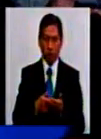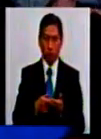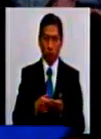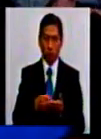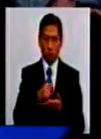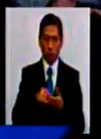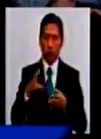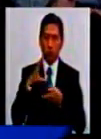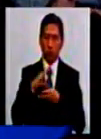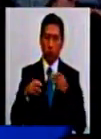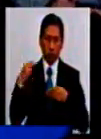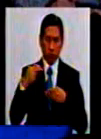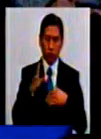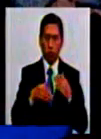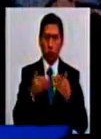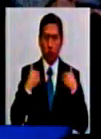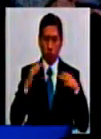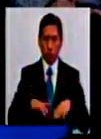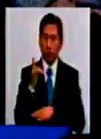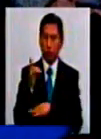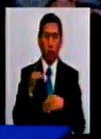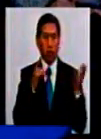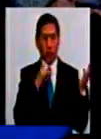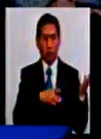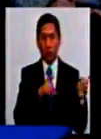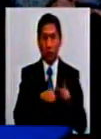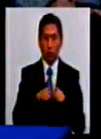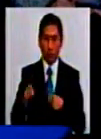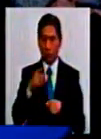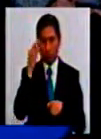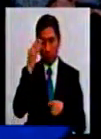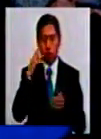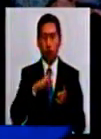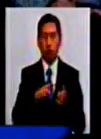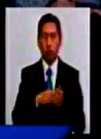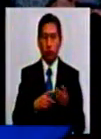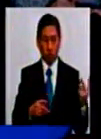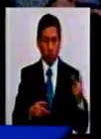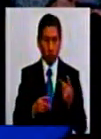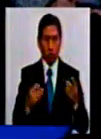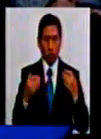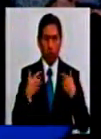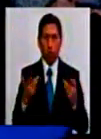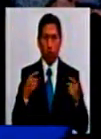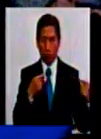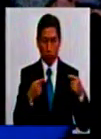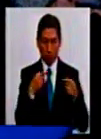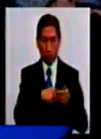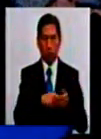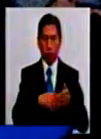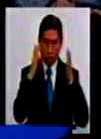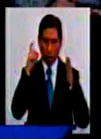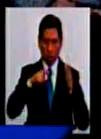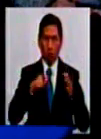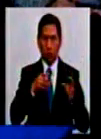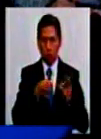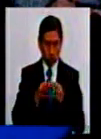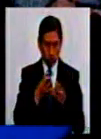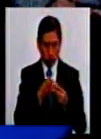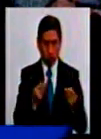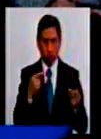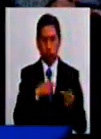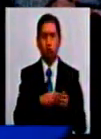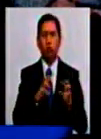comportamiento histórico tanto de Bolivia como de Chile y el reconocimiento de que entre ellos hay un litigio que debe resolverse de